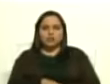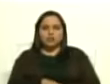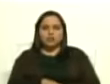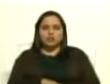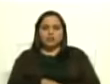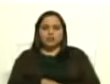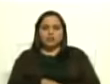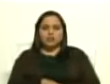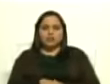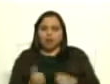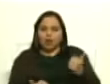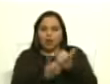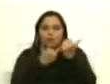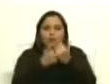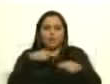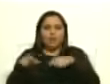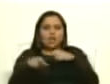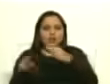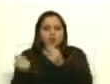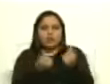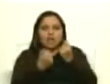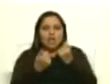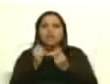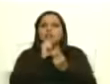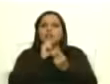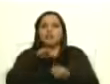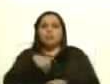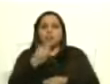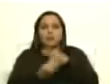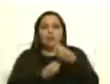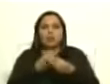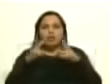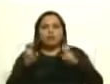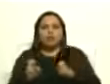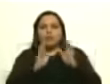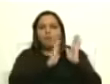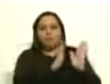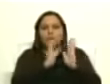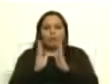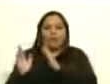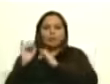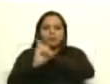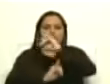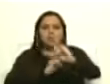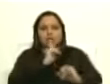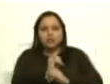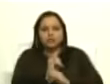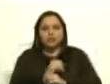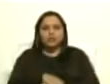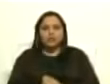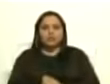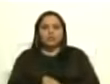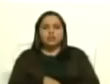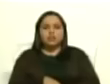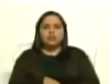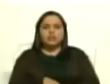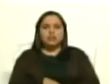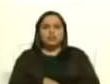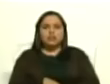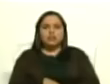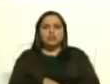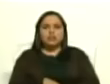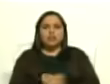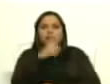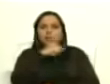comerciales, es muy difícil que podamos tener una nueva arquitectura financiera internacional donde no le ocurra lo que le ocurrió a